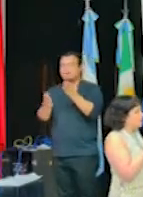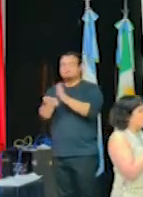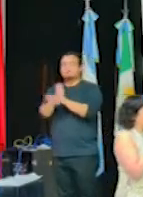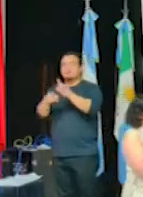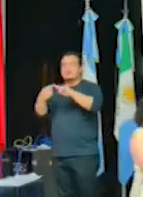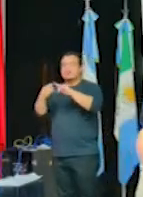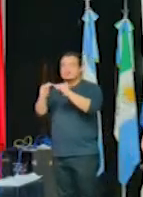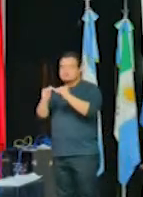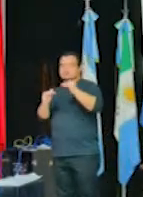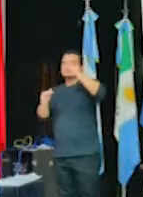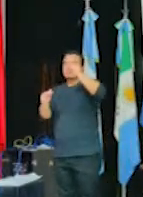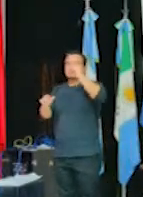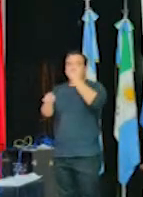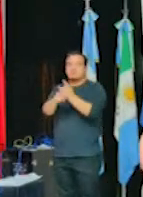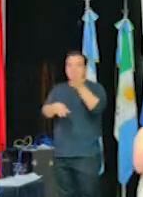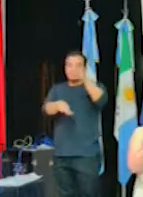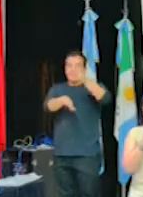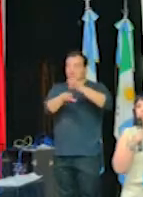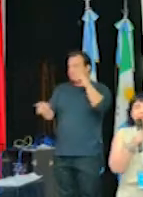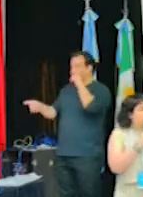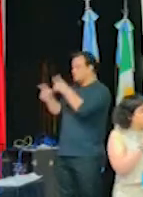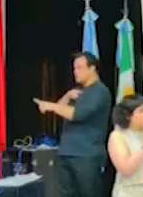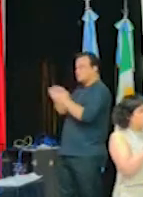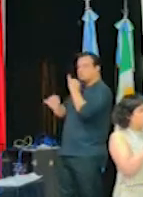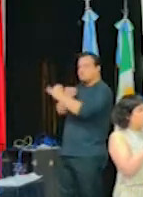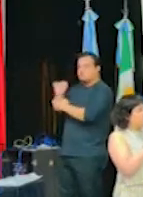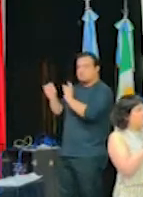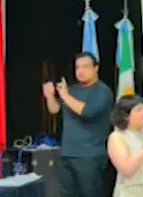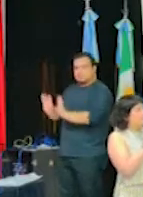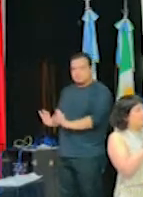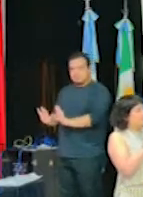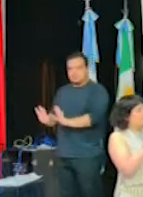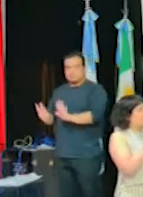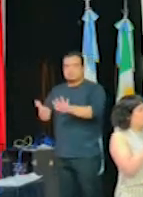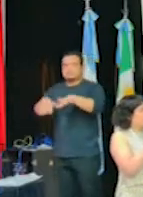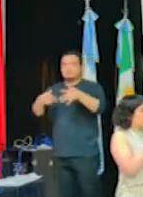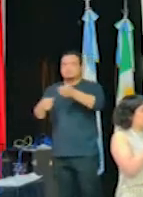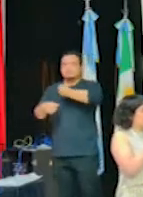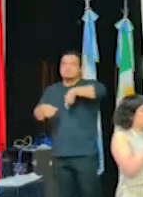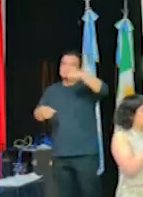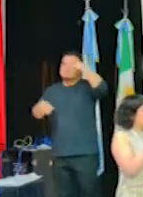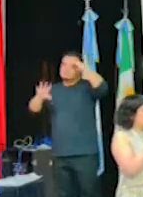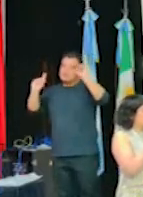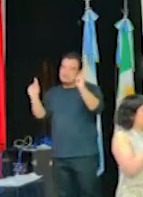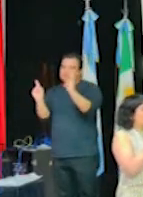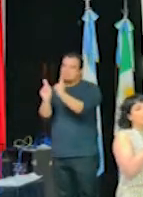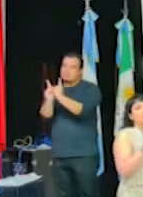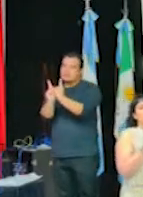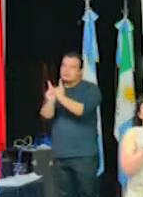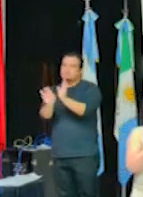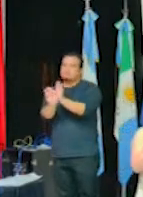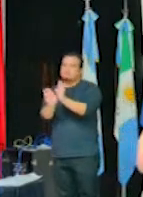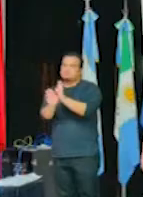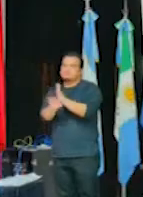comunicación unidireccional. En resumen, según mi interpretación, podemos decir que se desdibuja o desaparece